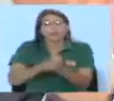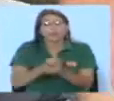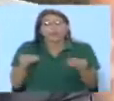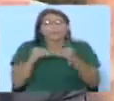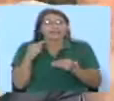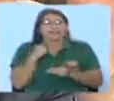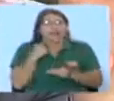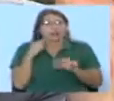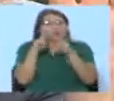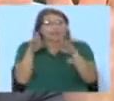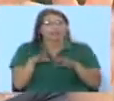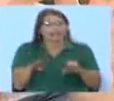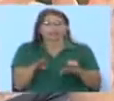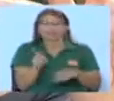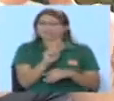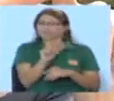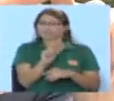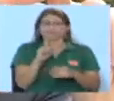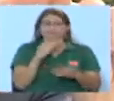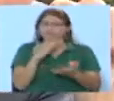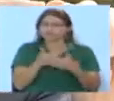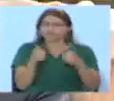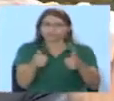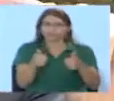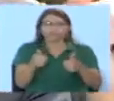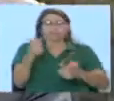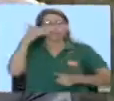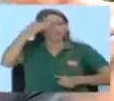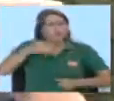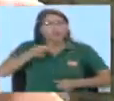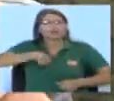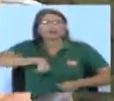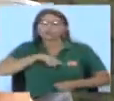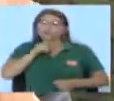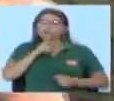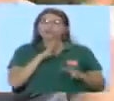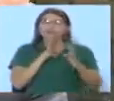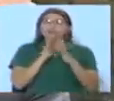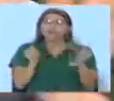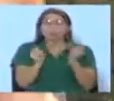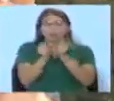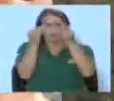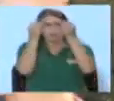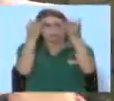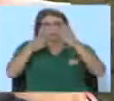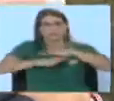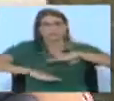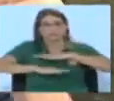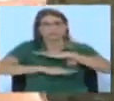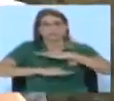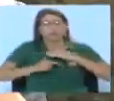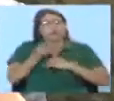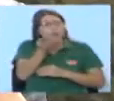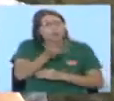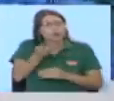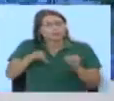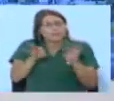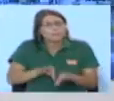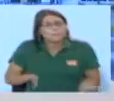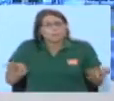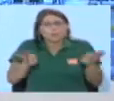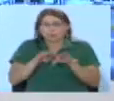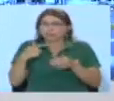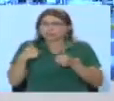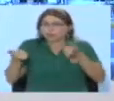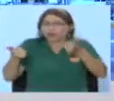Entonces, definitivamente creo que tenemos que tener una conversación informada. Una de las cosas importantes, y ahí comparto la posición de Juan Manuel, es